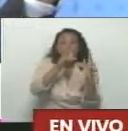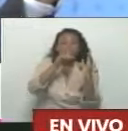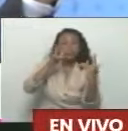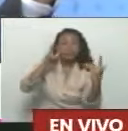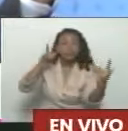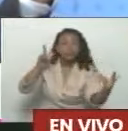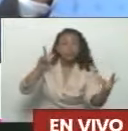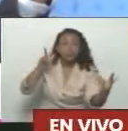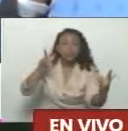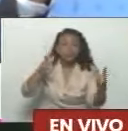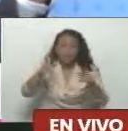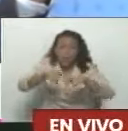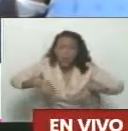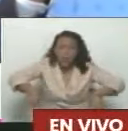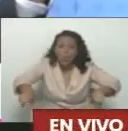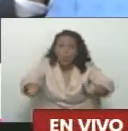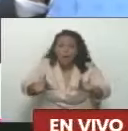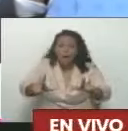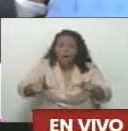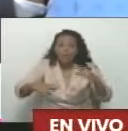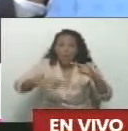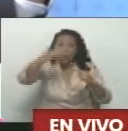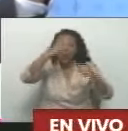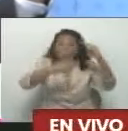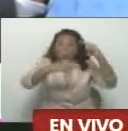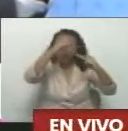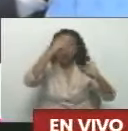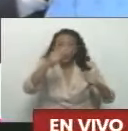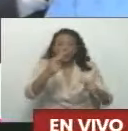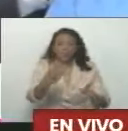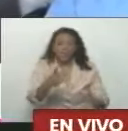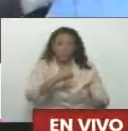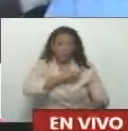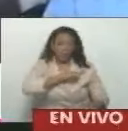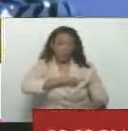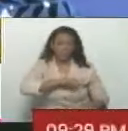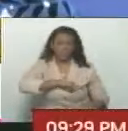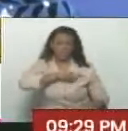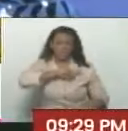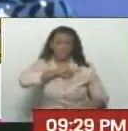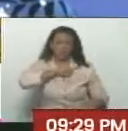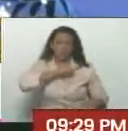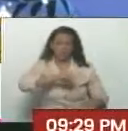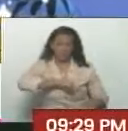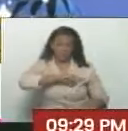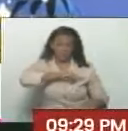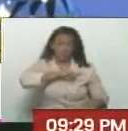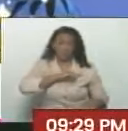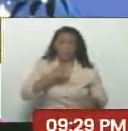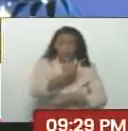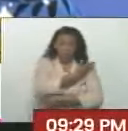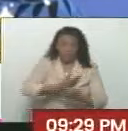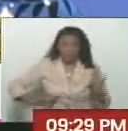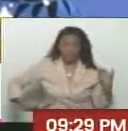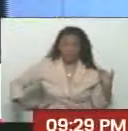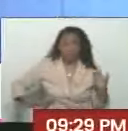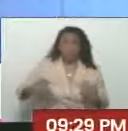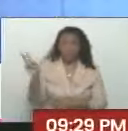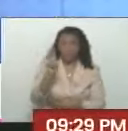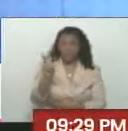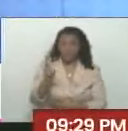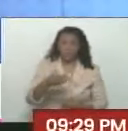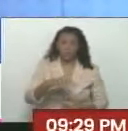había unos restos de una construcción de Juan Vicente Gómez, hacia la izquierda del malecón, sí. Si mal no recuerdo.